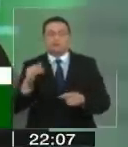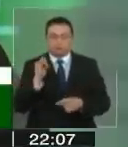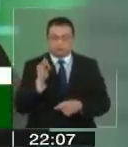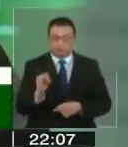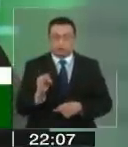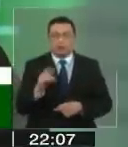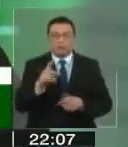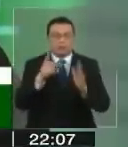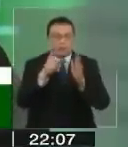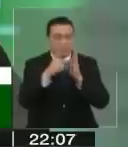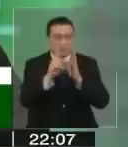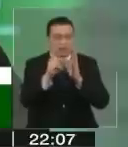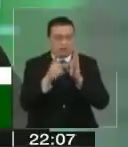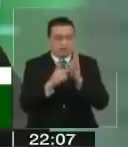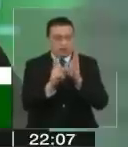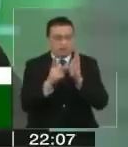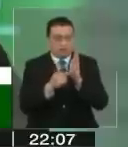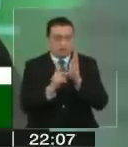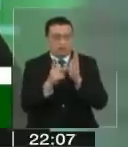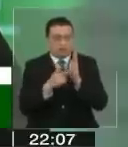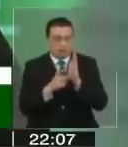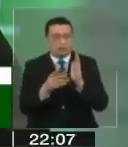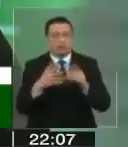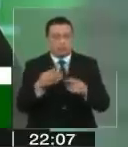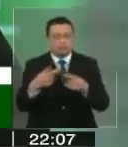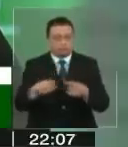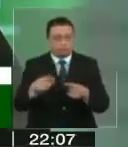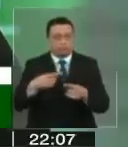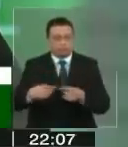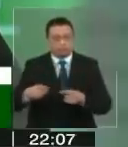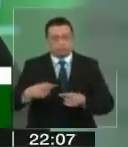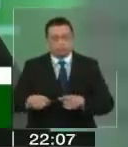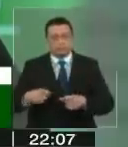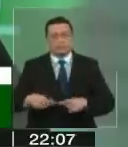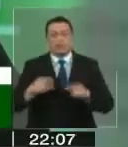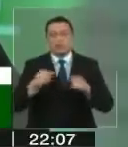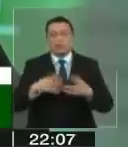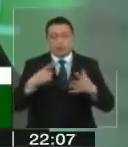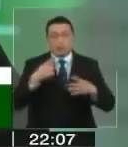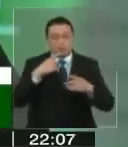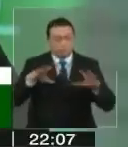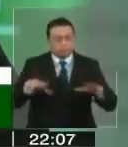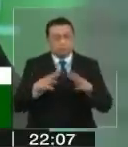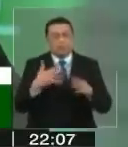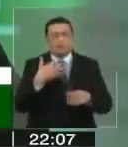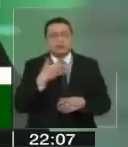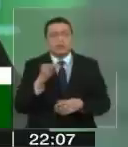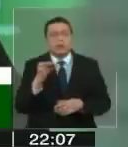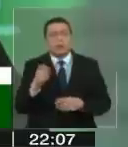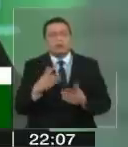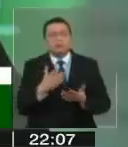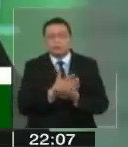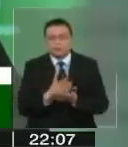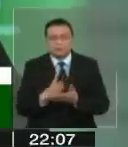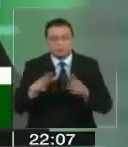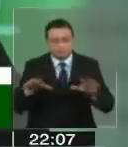larguísimo de diagnóstico, no paré nunca de tratar de averiguar qué pasaba.